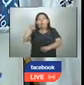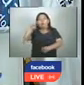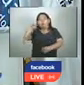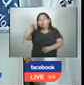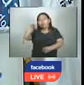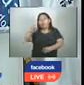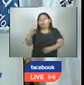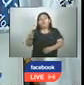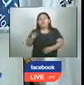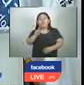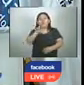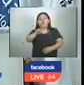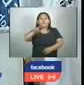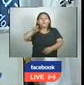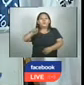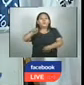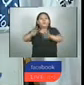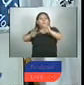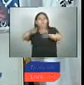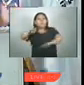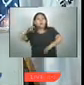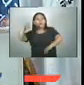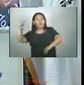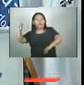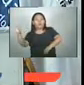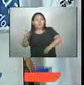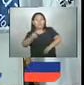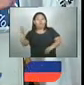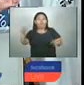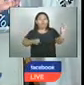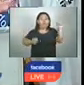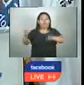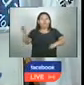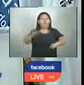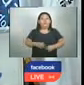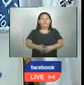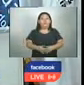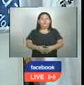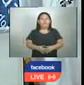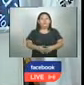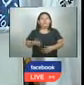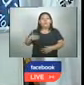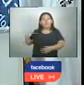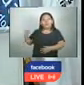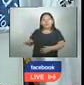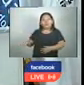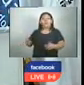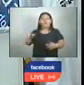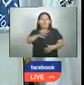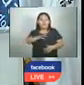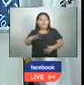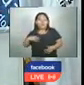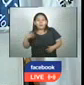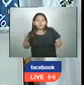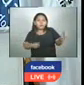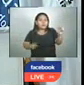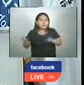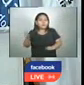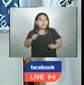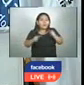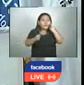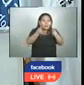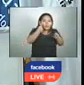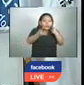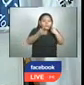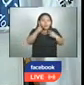1.9 millones de ingresos de visitantes, es diferente, por supuesto, al ingreso y salidas que nos ofrecían tanto nuestros